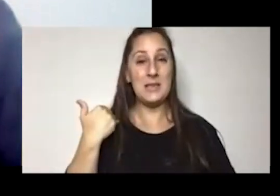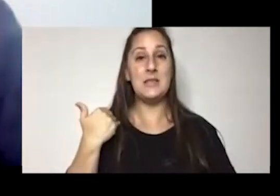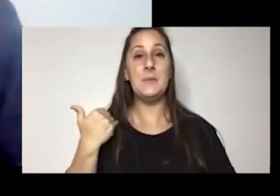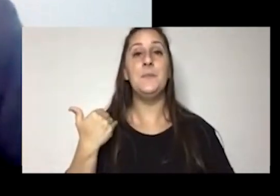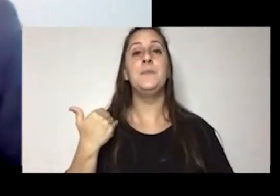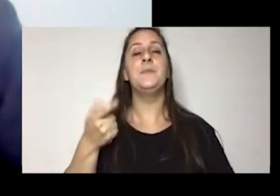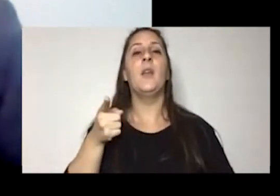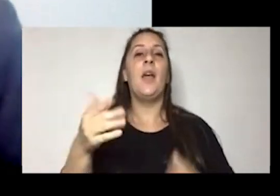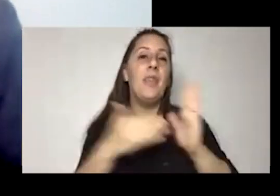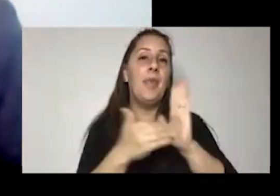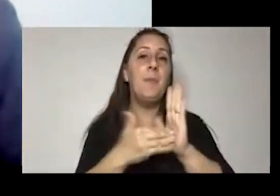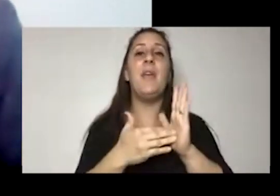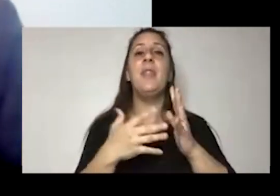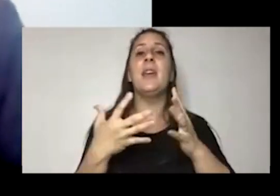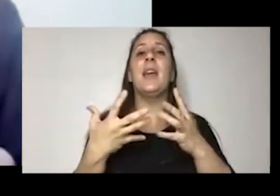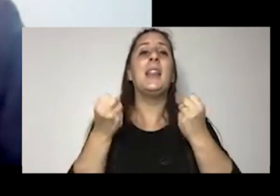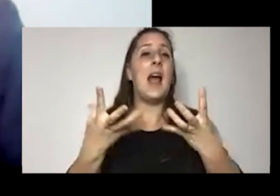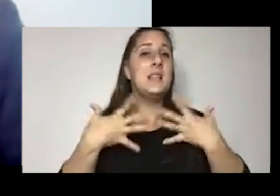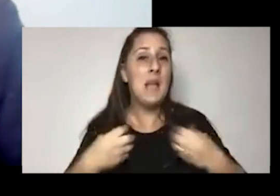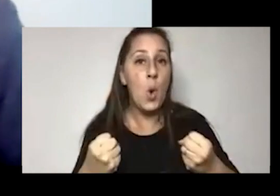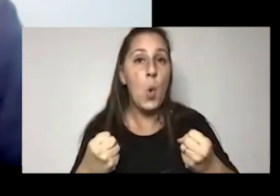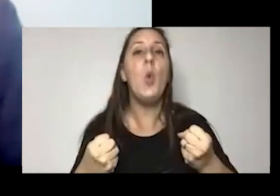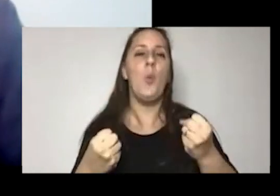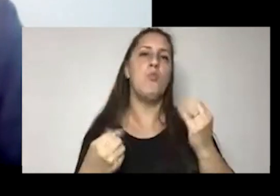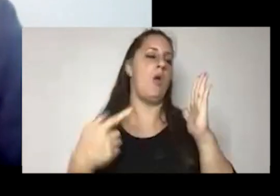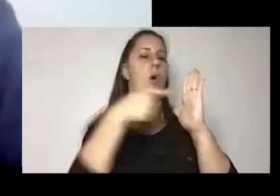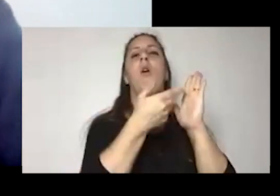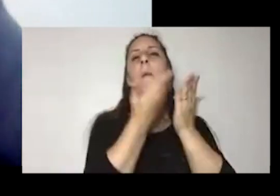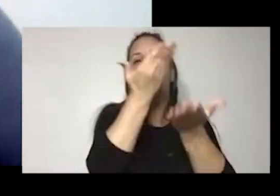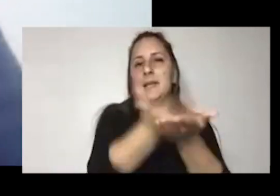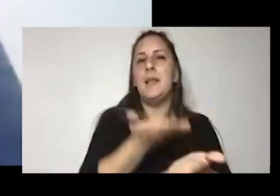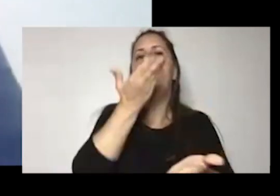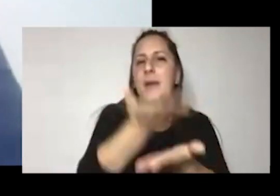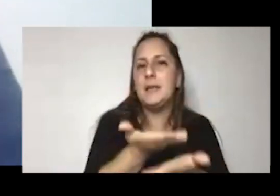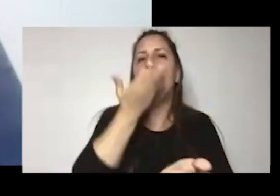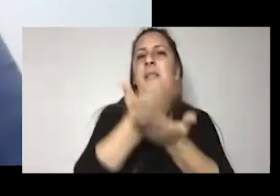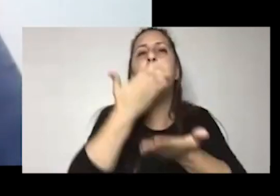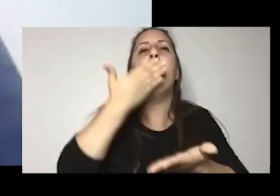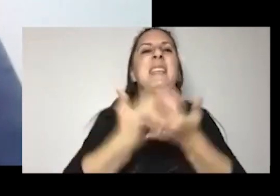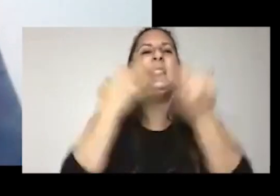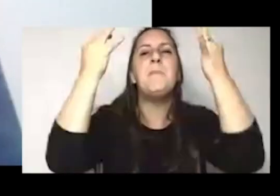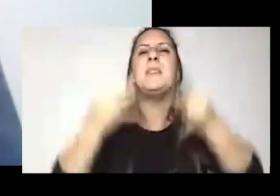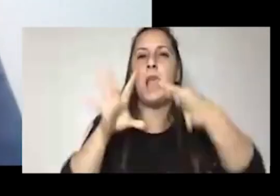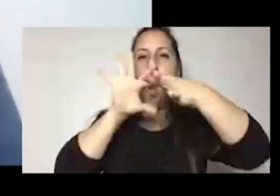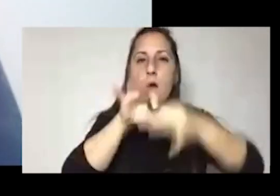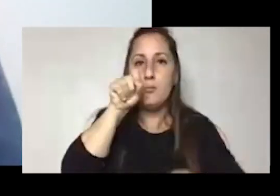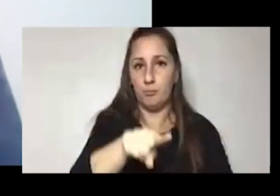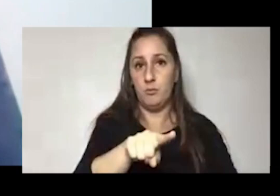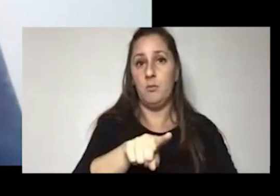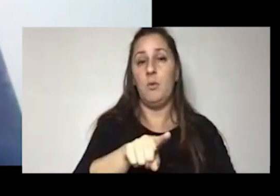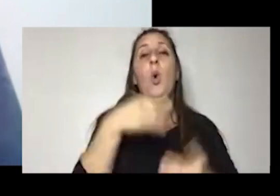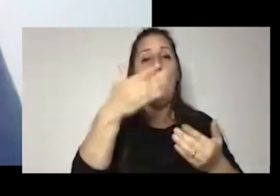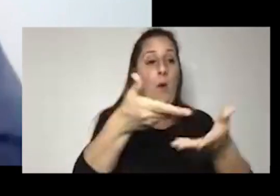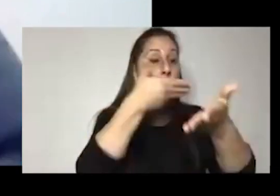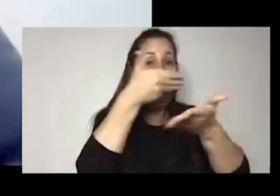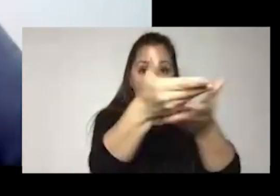condición de salud, va a presentar ciertos requisitos para evaluarse, ¿sí? Esa documentación puede servir para otros actos que exija